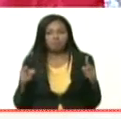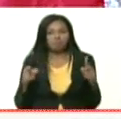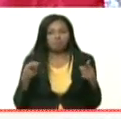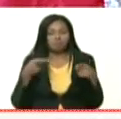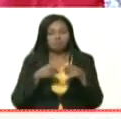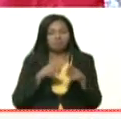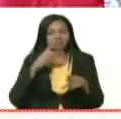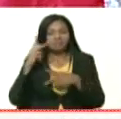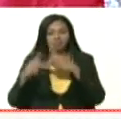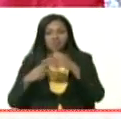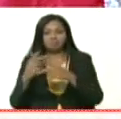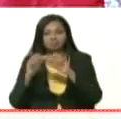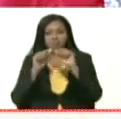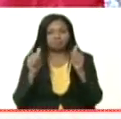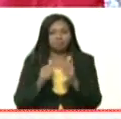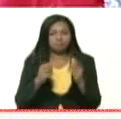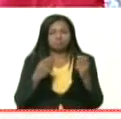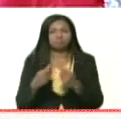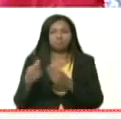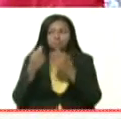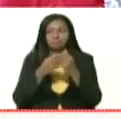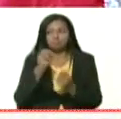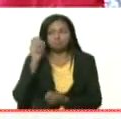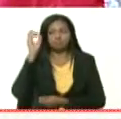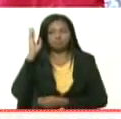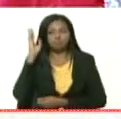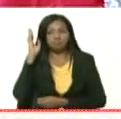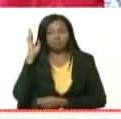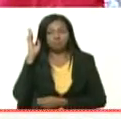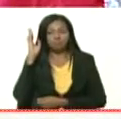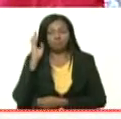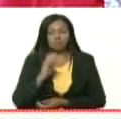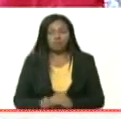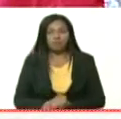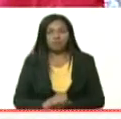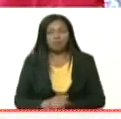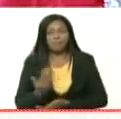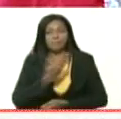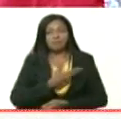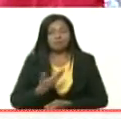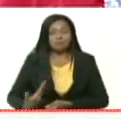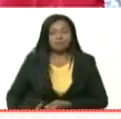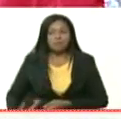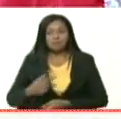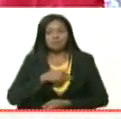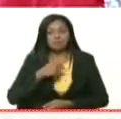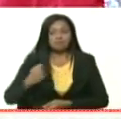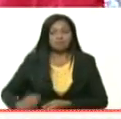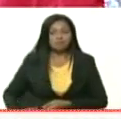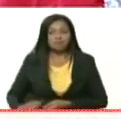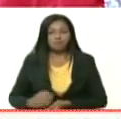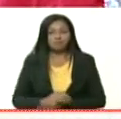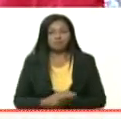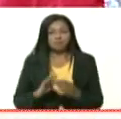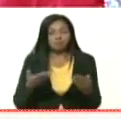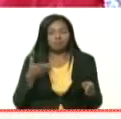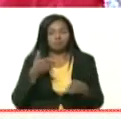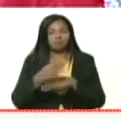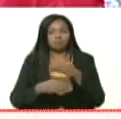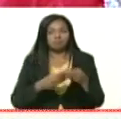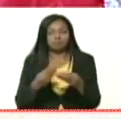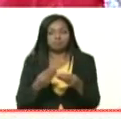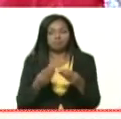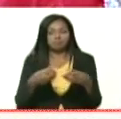regímenes políticos, de sistemas económicos, de ideología, es el presidente Xi Jinping, cuando formula la